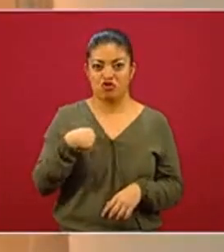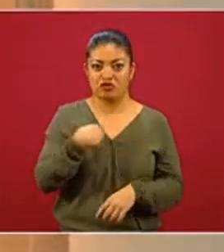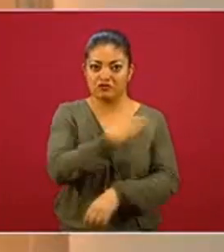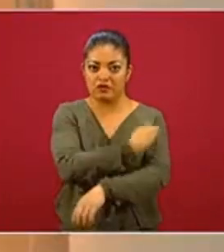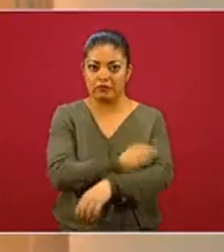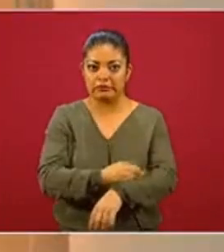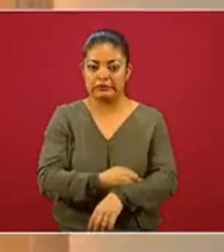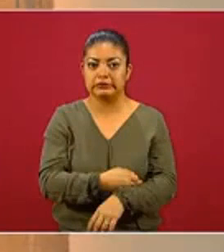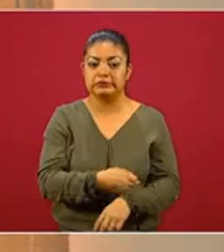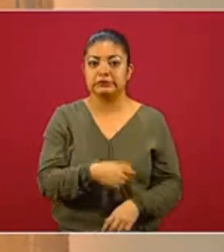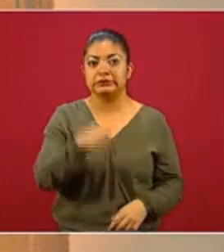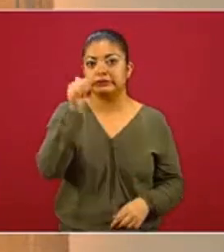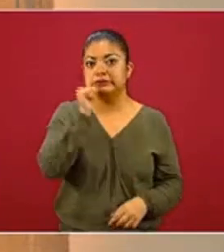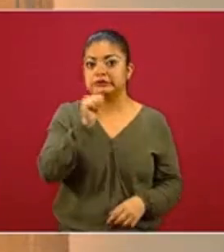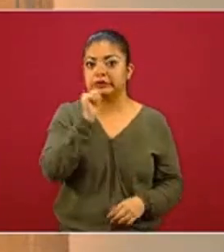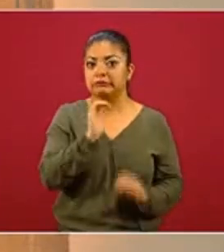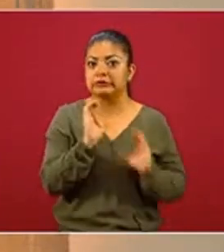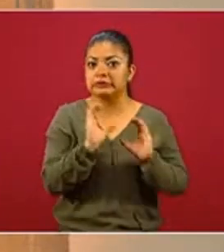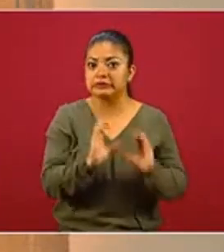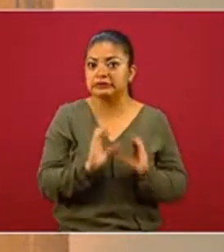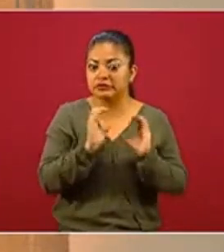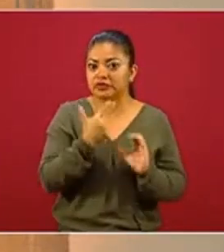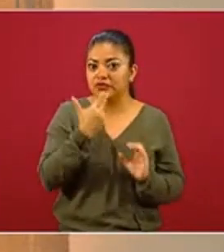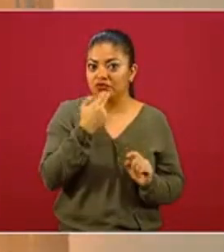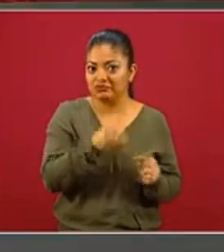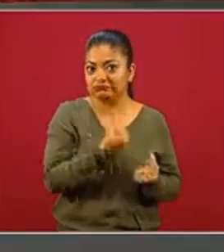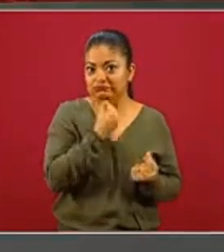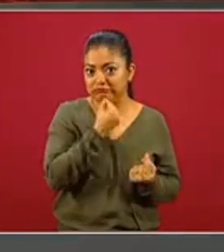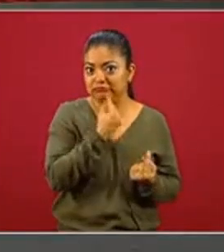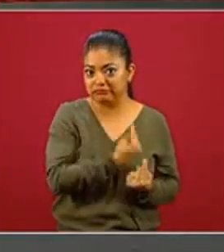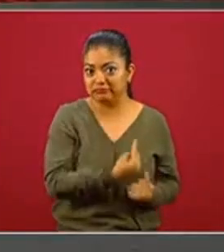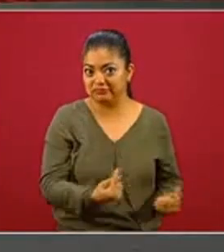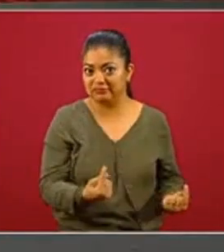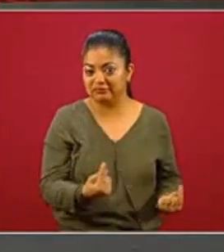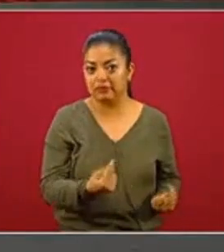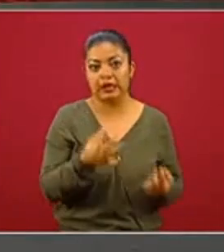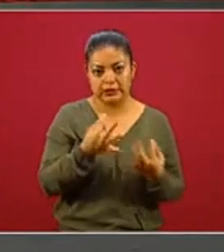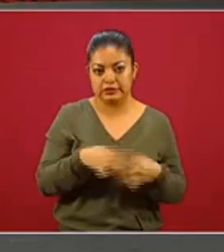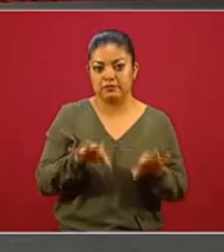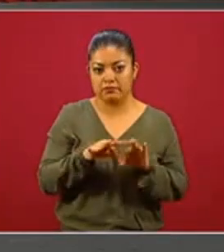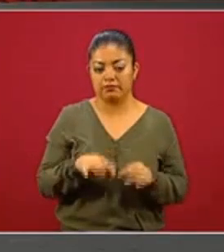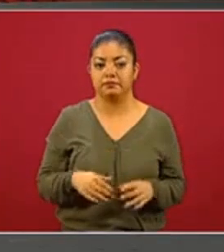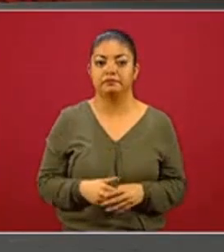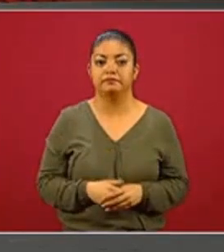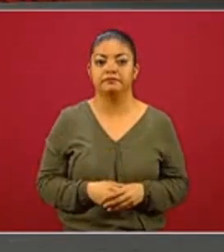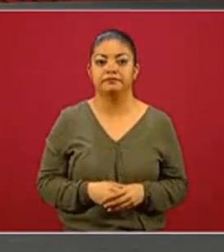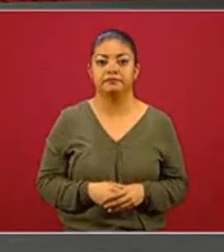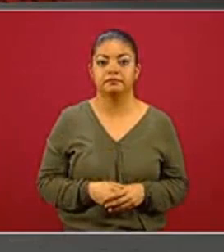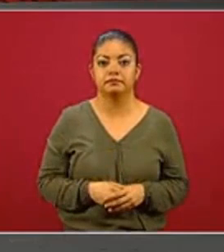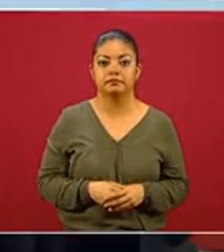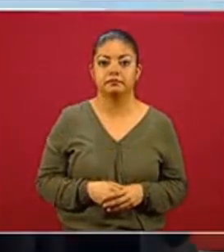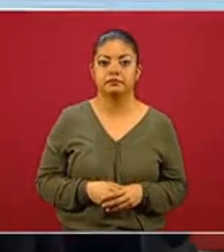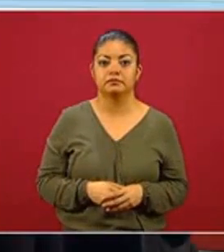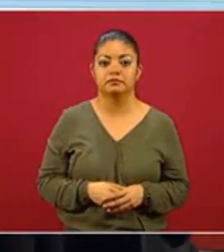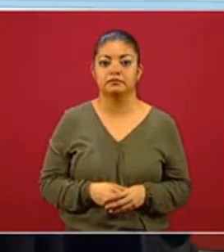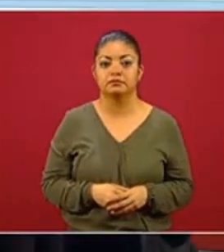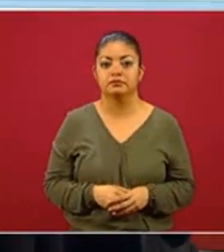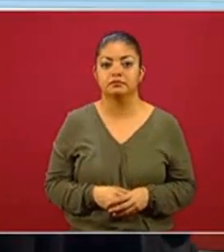resguardamos mucho a nuestros pequeños. Entonces, esto es importante en este sentido. La que sigue, por favor.